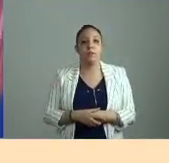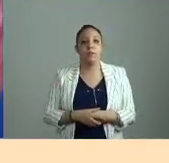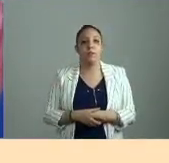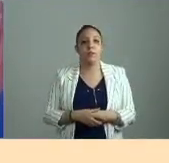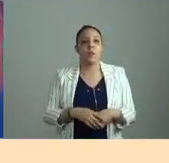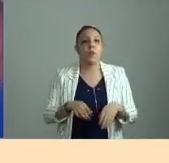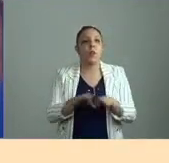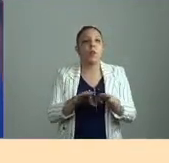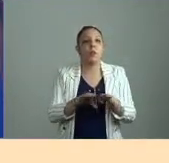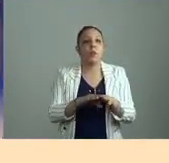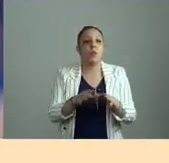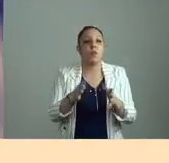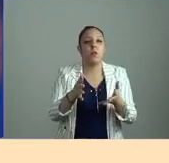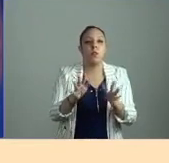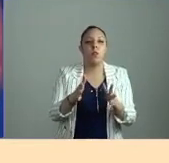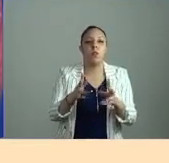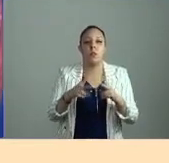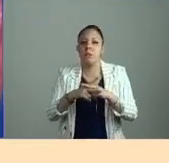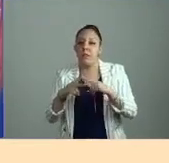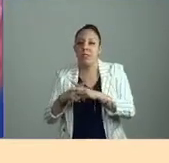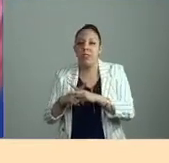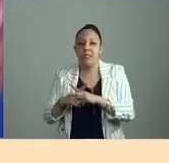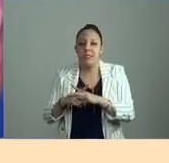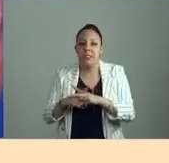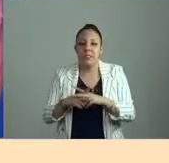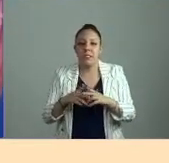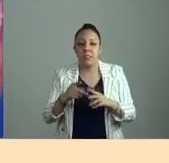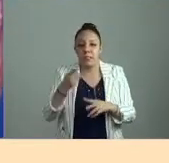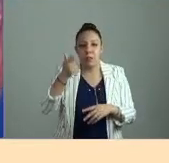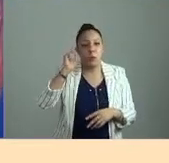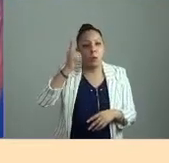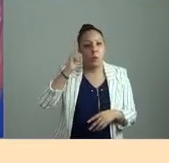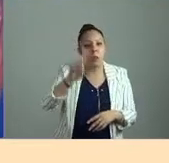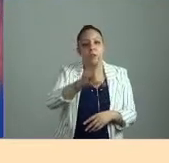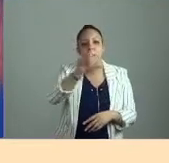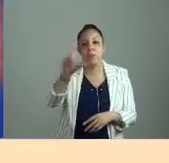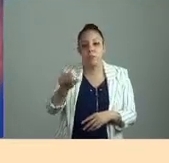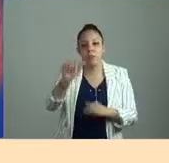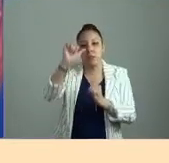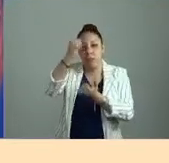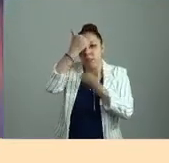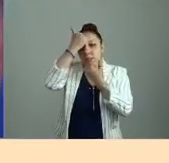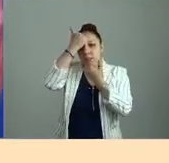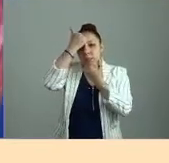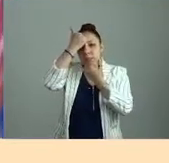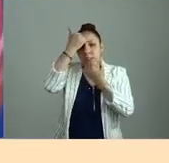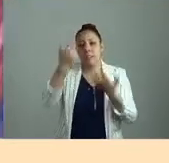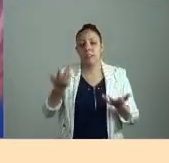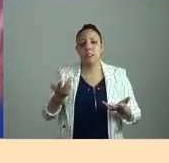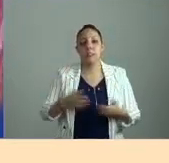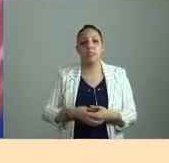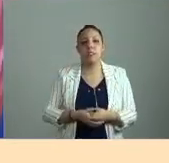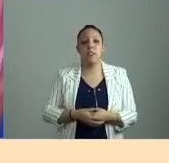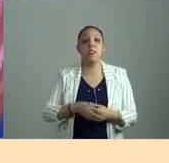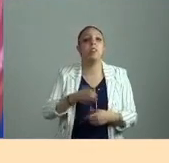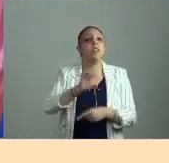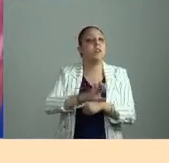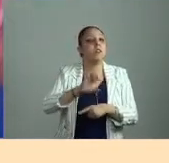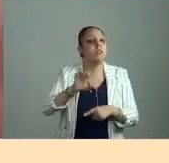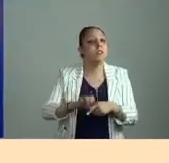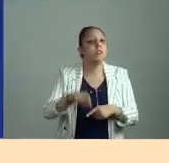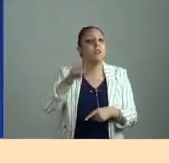no palabra de sangre de fuego entonces él no tiene ninguna visión